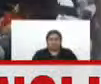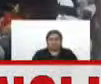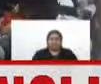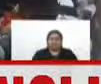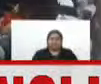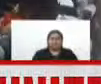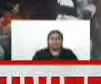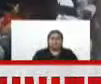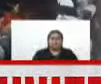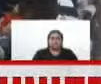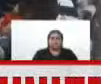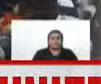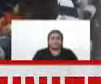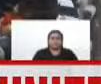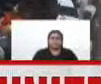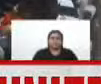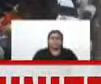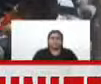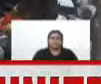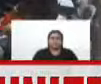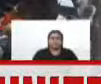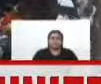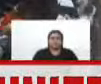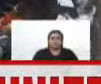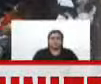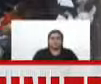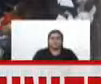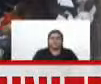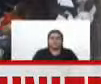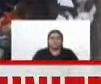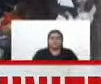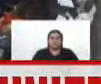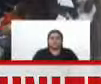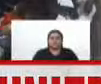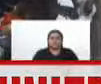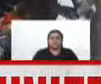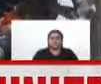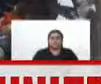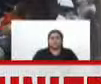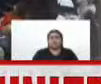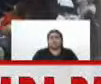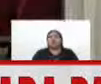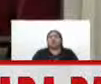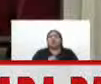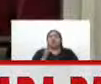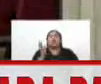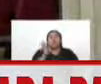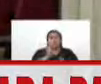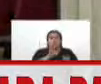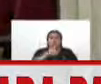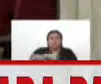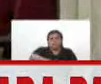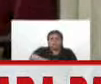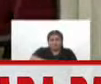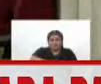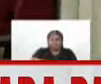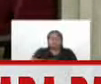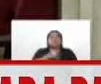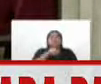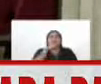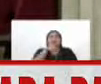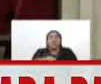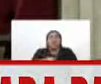Congreso. Sí. No, hasta que no sea ley no rige. El DNU es ejercicio presidencial de materia legislativa, pero rige desde